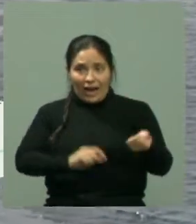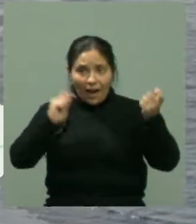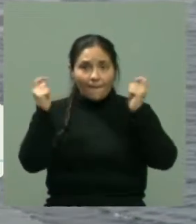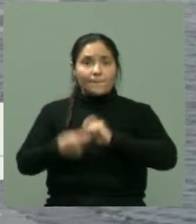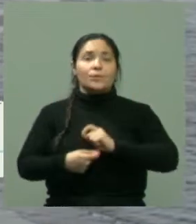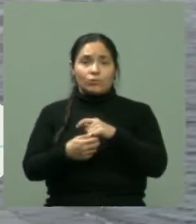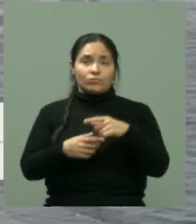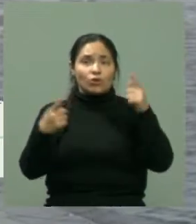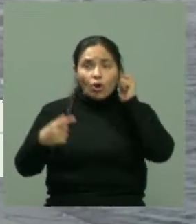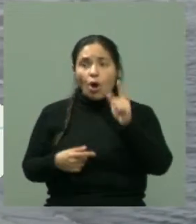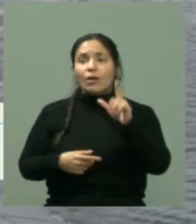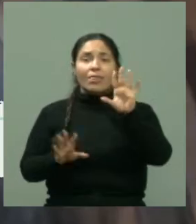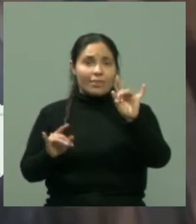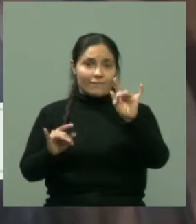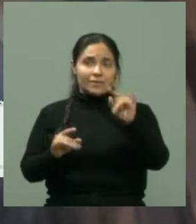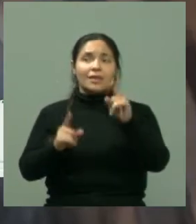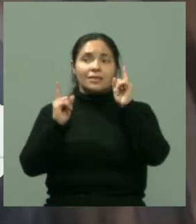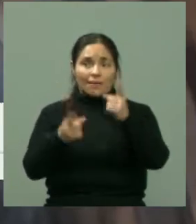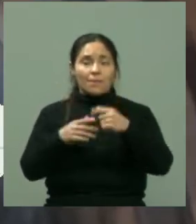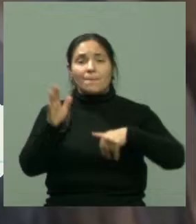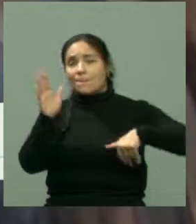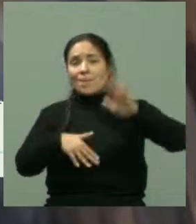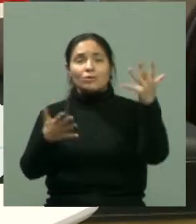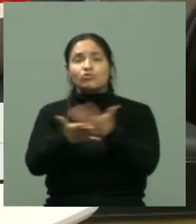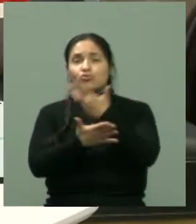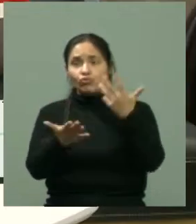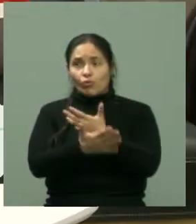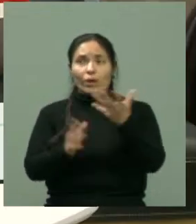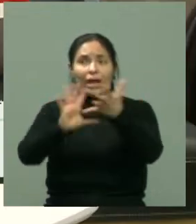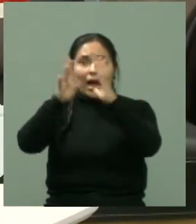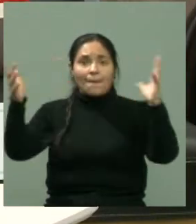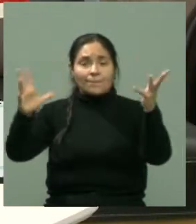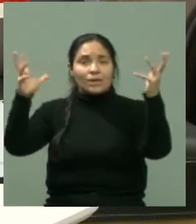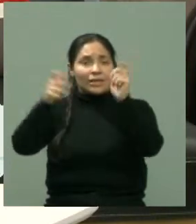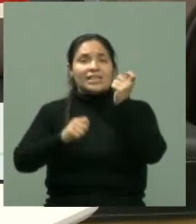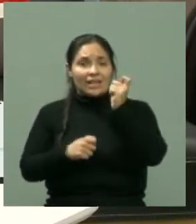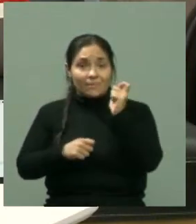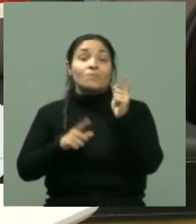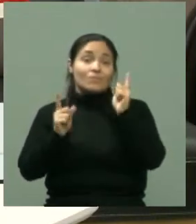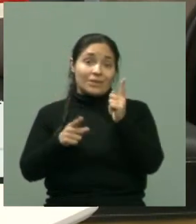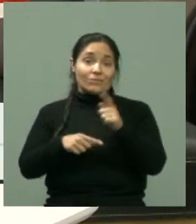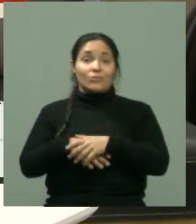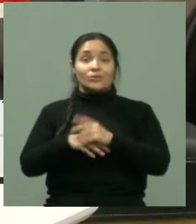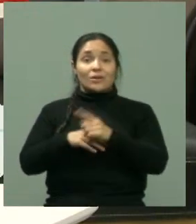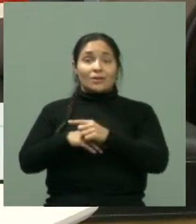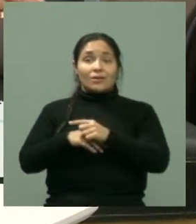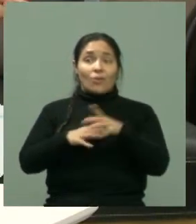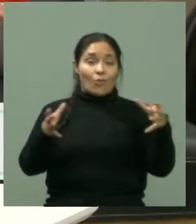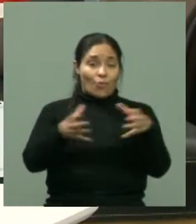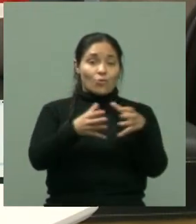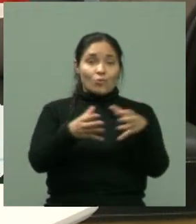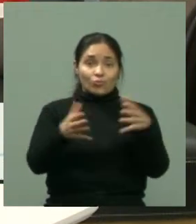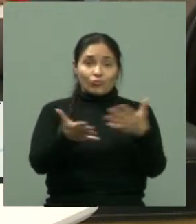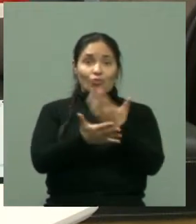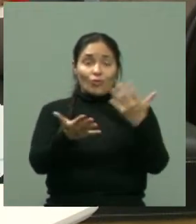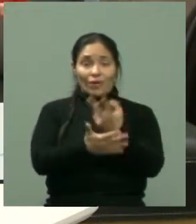Y también a quienes más les afecta las consecuencias del cambio climático es a esos grupos un poco más que peor la pasan,